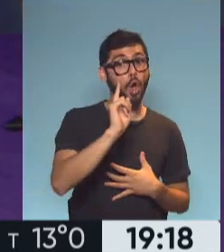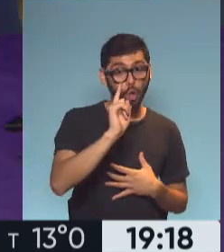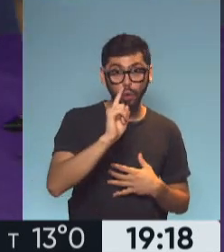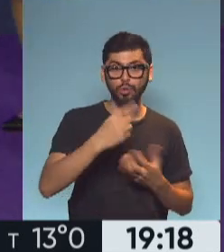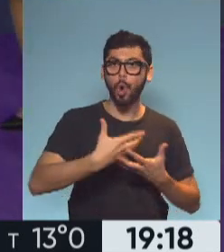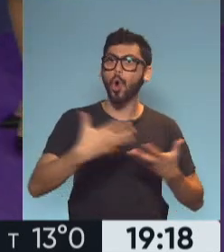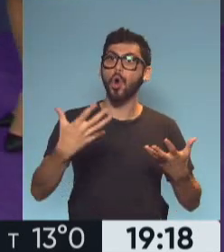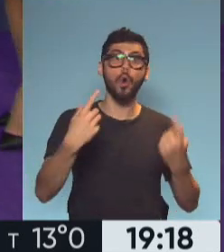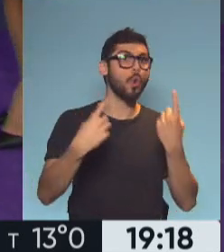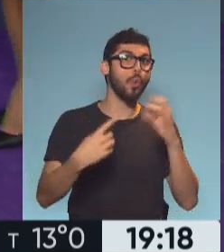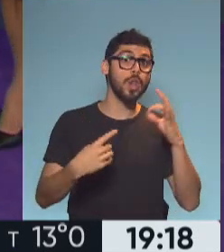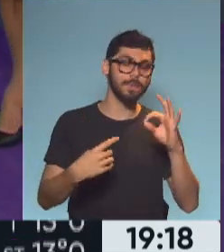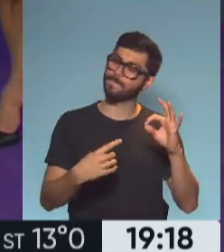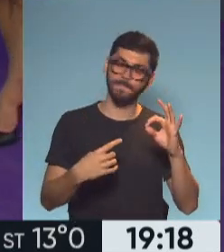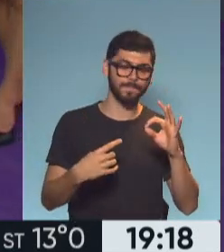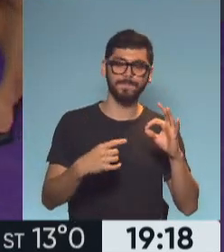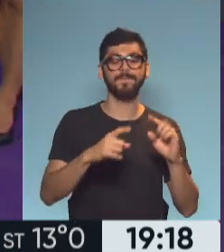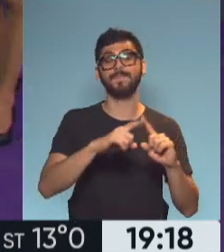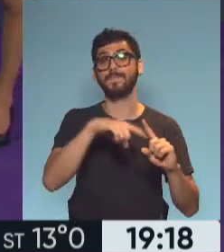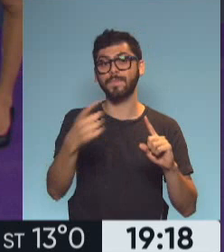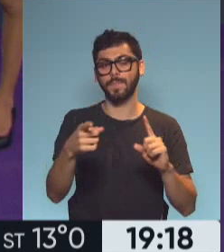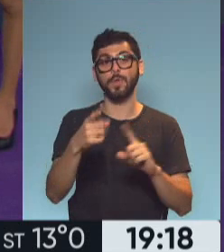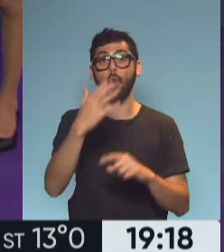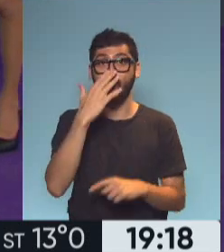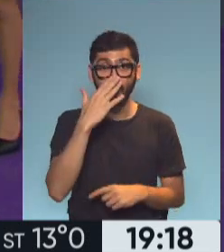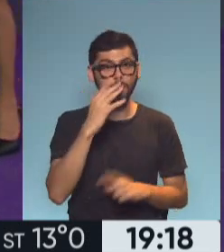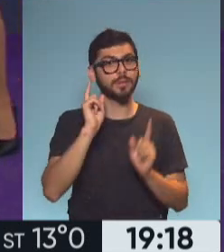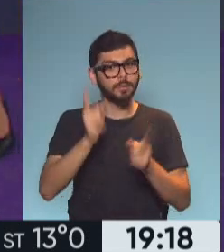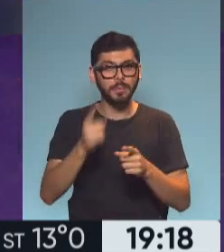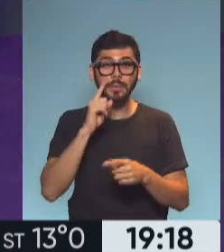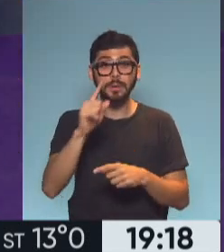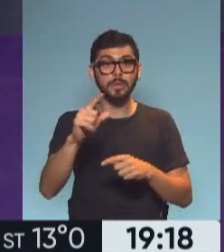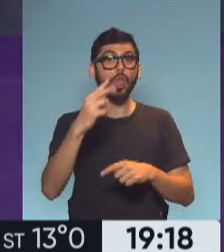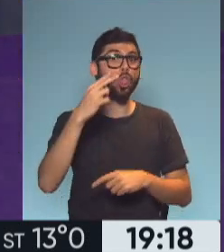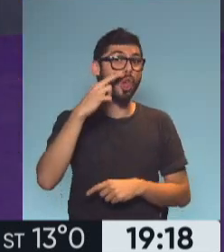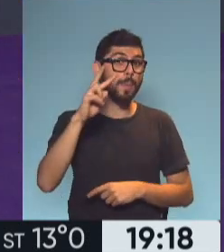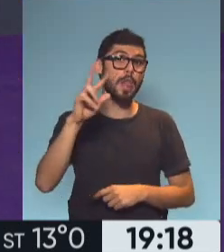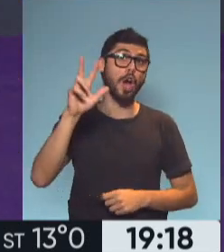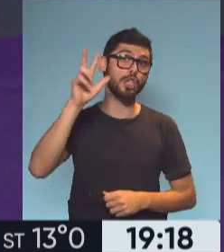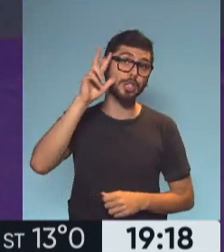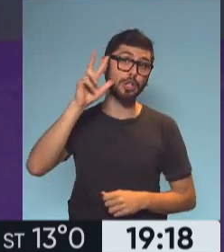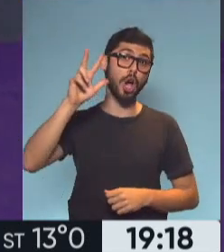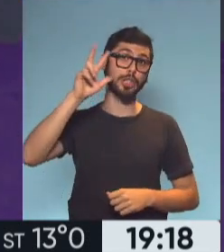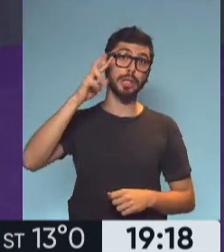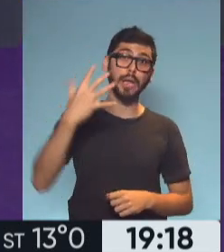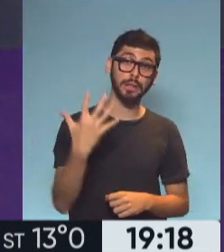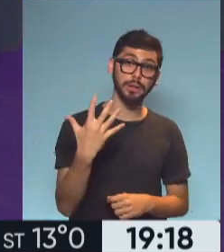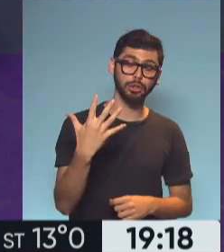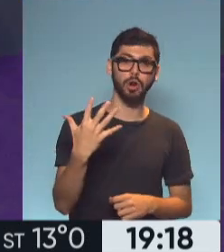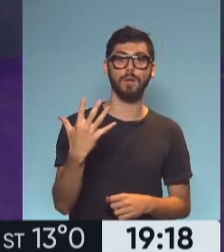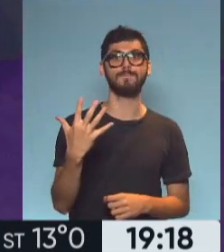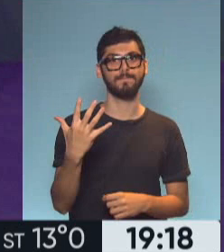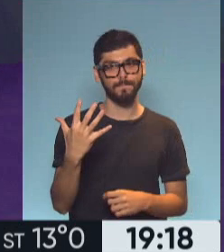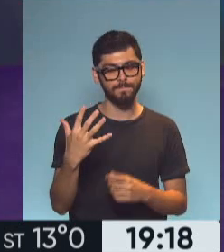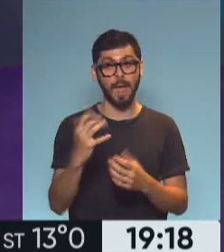distritos que presentan casos elevados les decía a córdoba que el número el puntual es de dos mil 885 en este